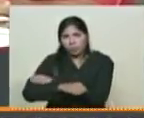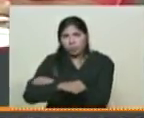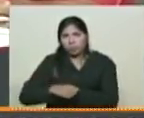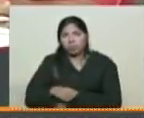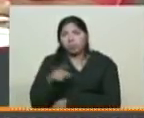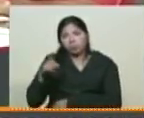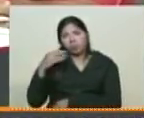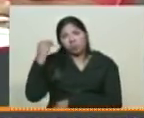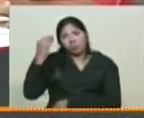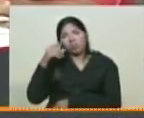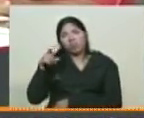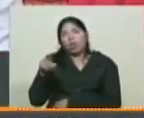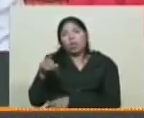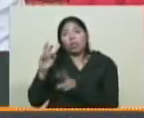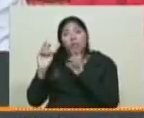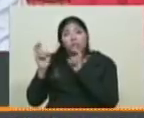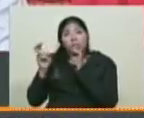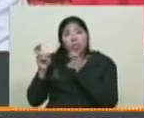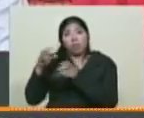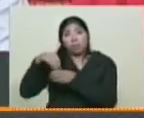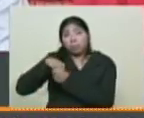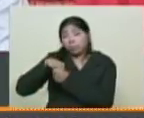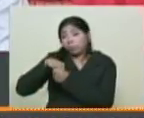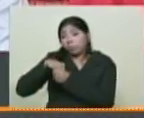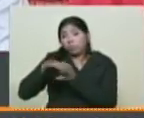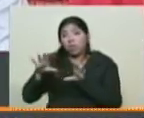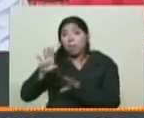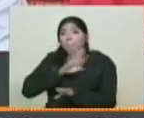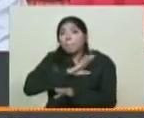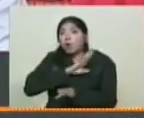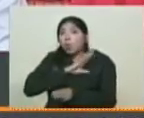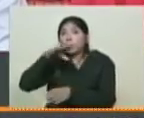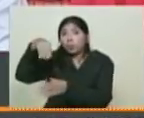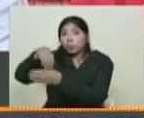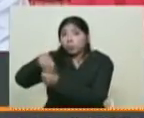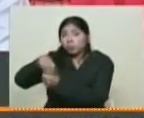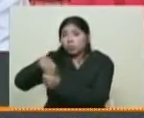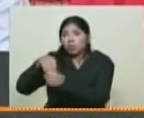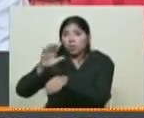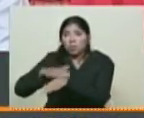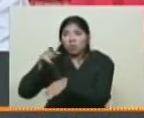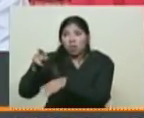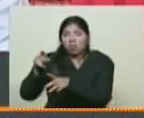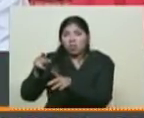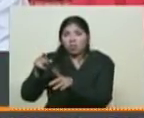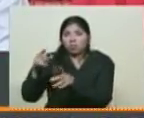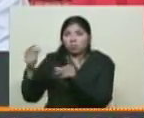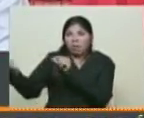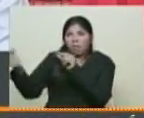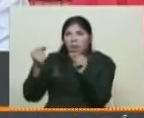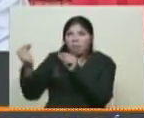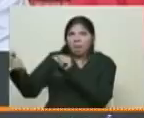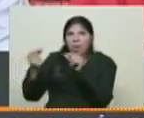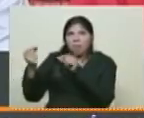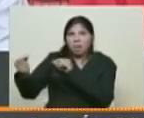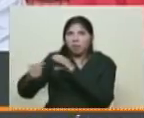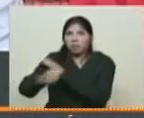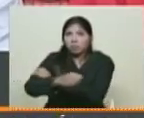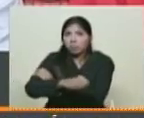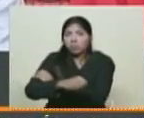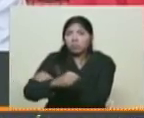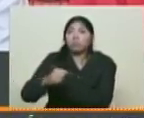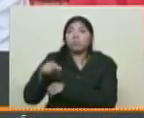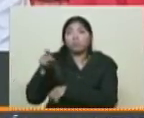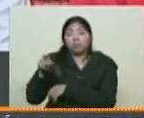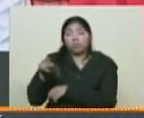tema interno que al final le corresponde en las contradicciones que todavía sostiene la oposición venezolana en